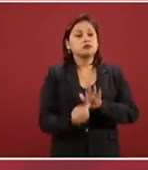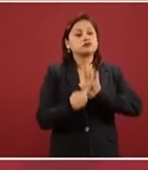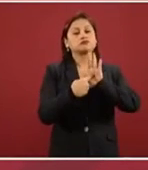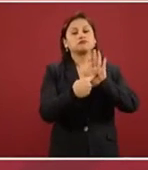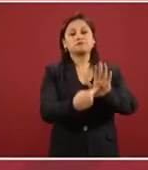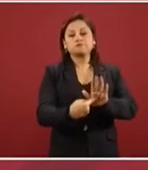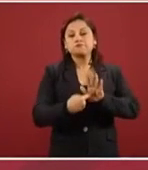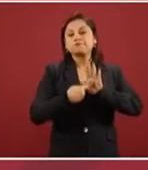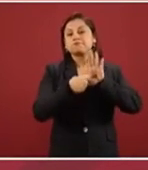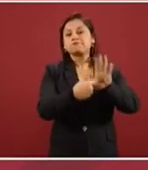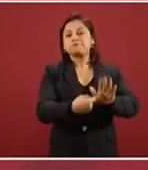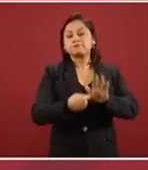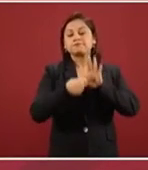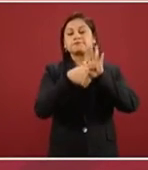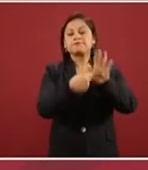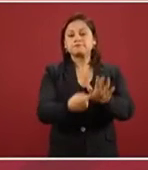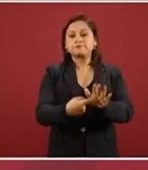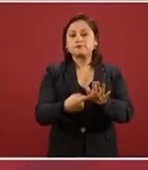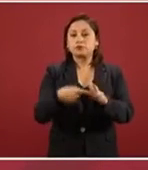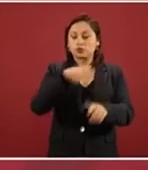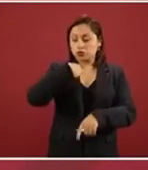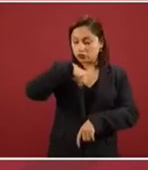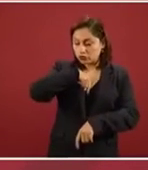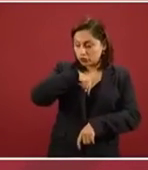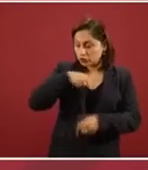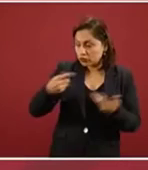de los problemas que hay en el país,